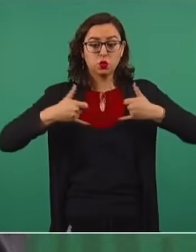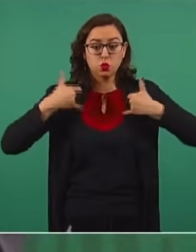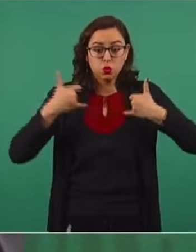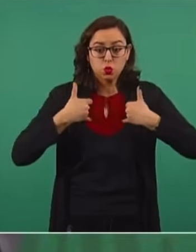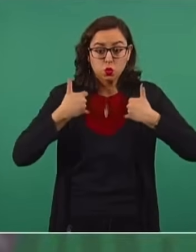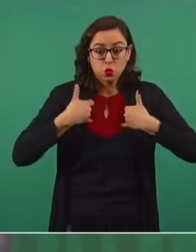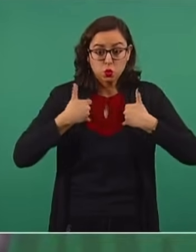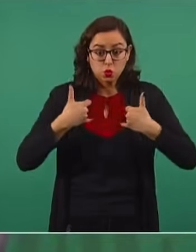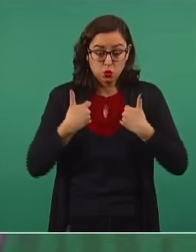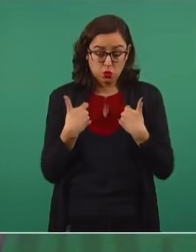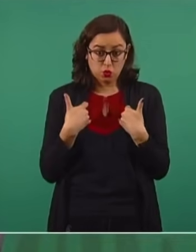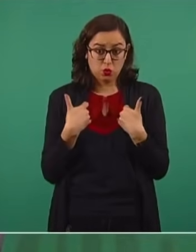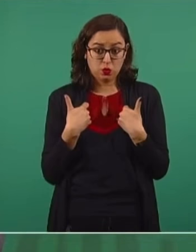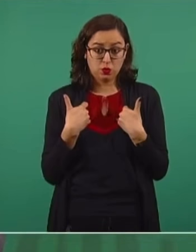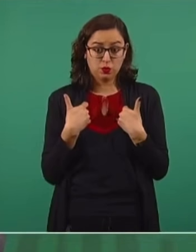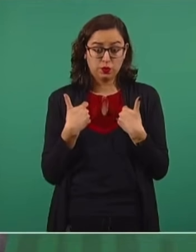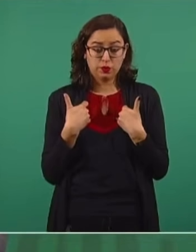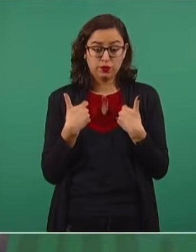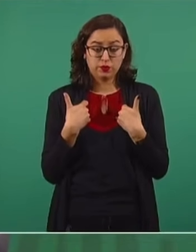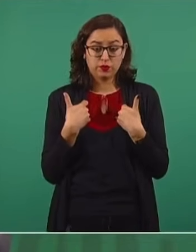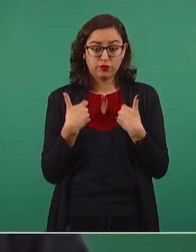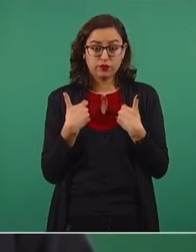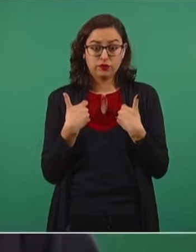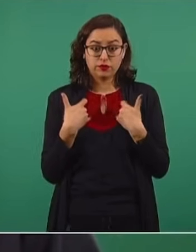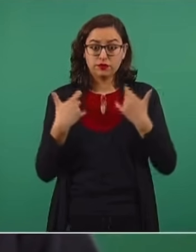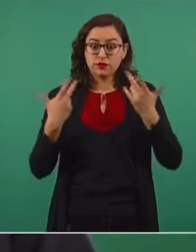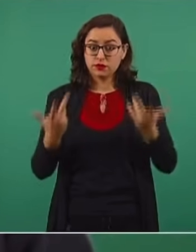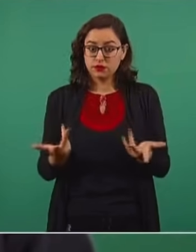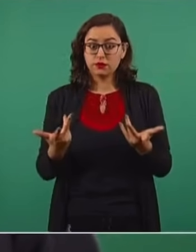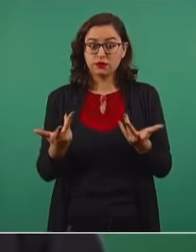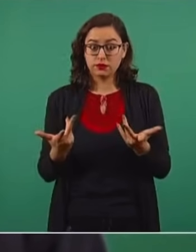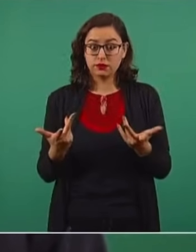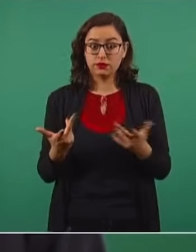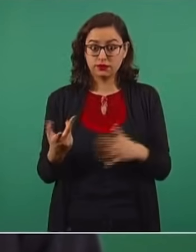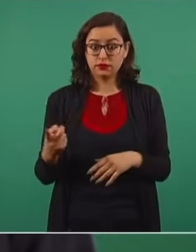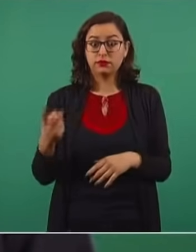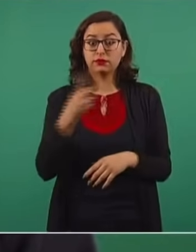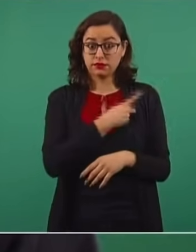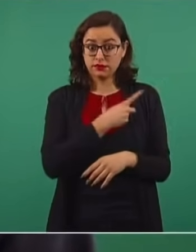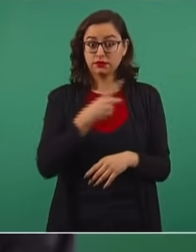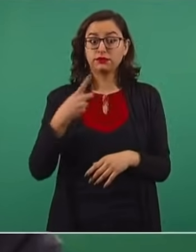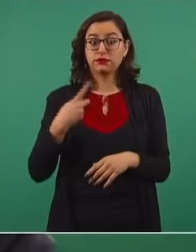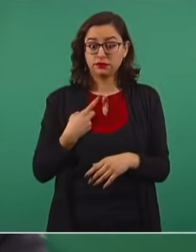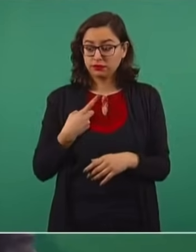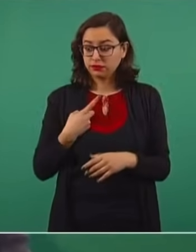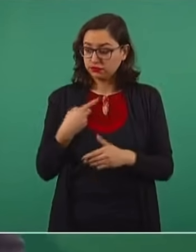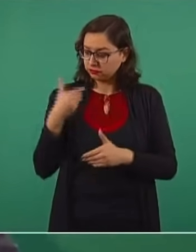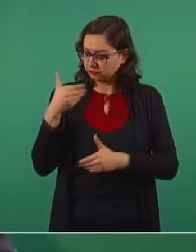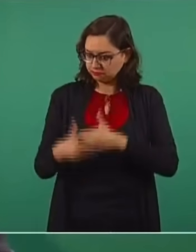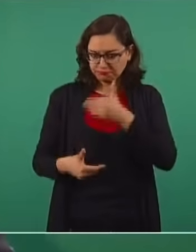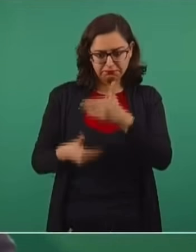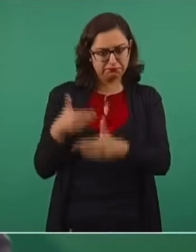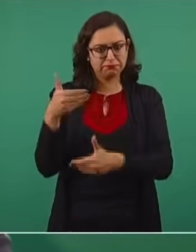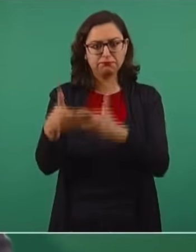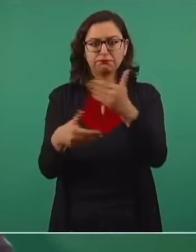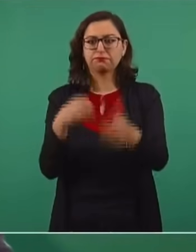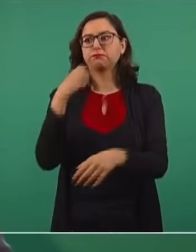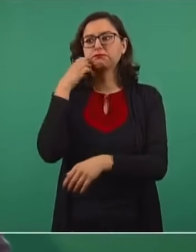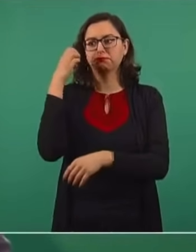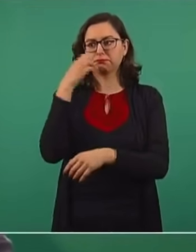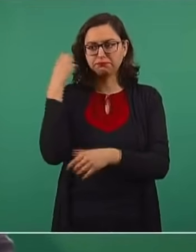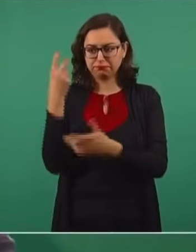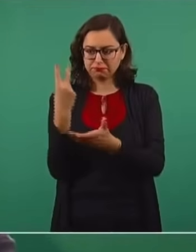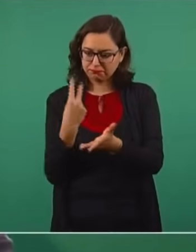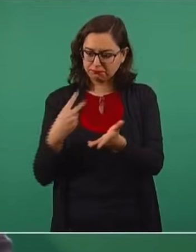e tenemos que regresar lo más pronto posible a las